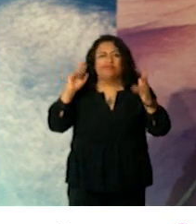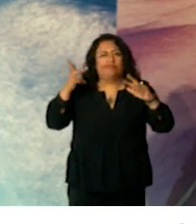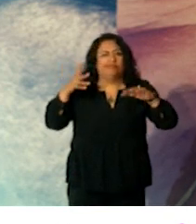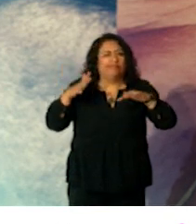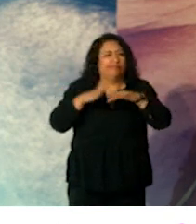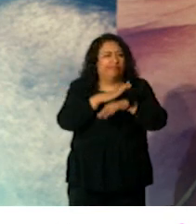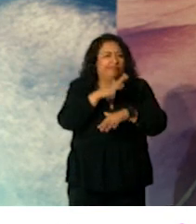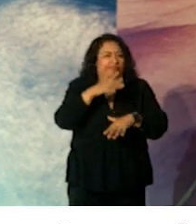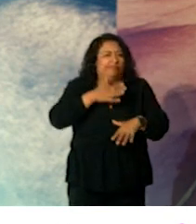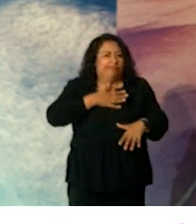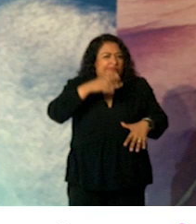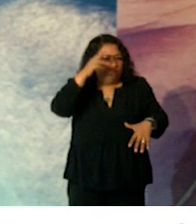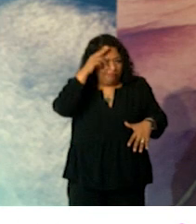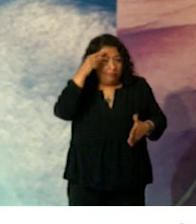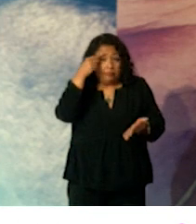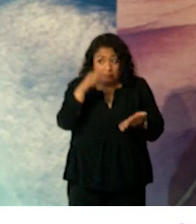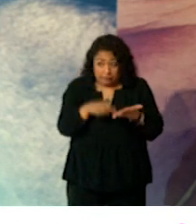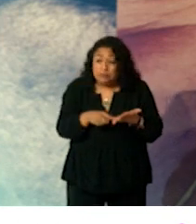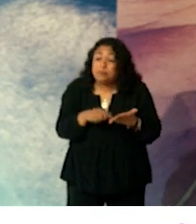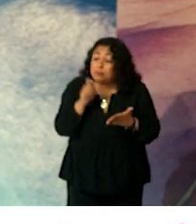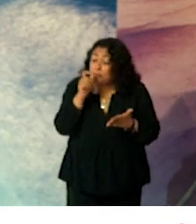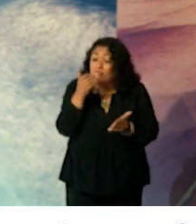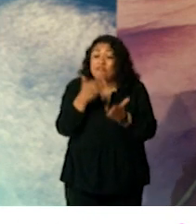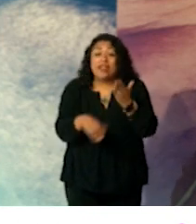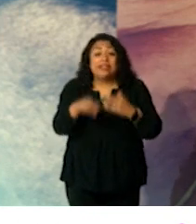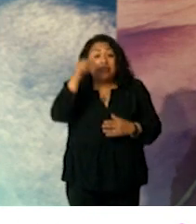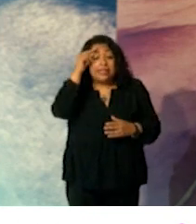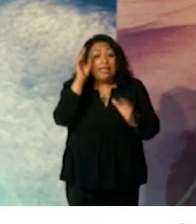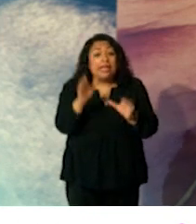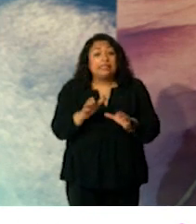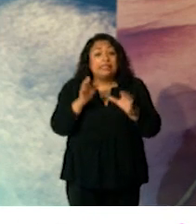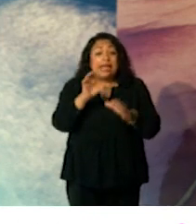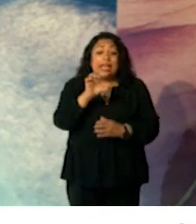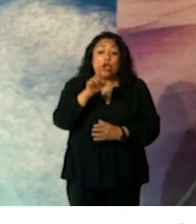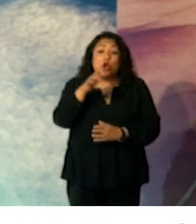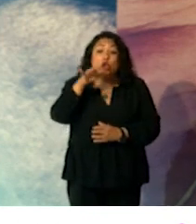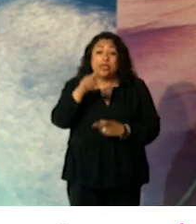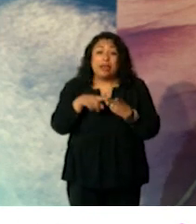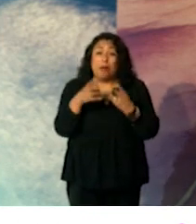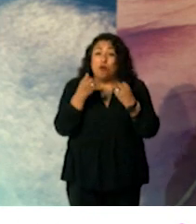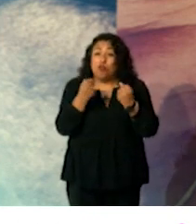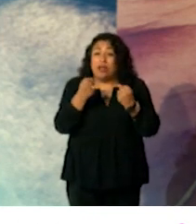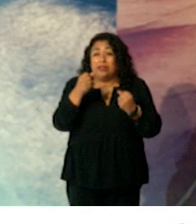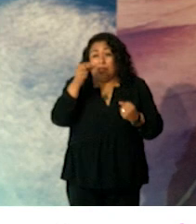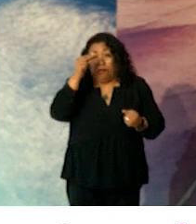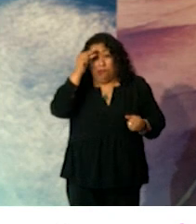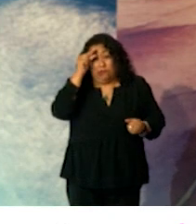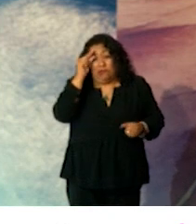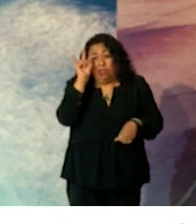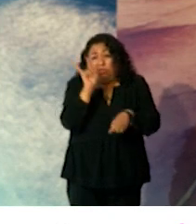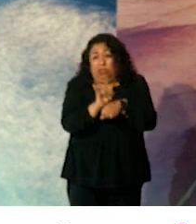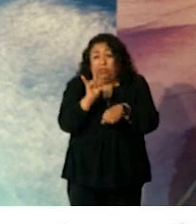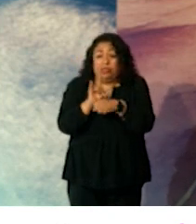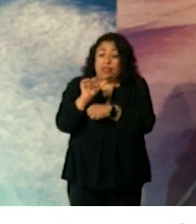un poco, ¿no? Nuestra inteligencia. Y creo que hay una falta de inteligencia ecológica y un exceso de inteligencia artificial, y artificial es